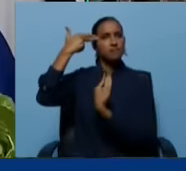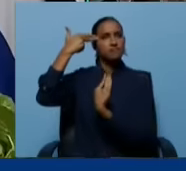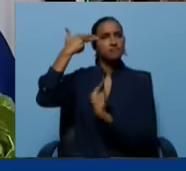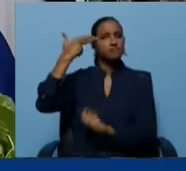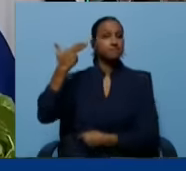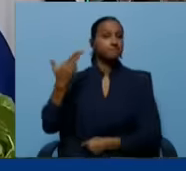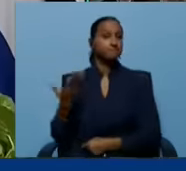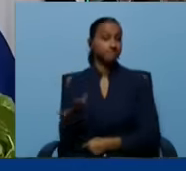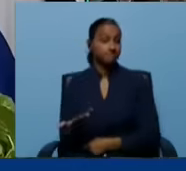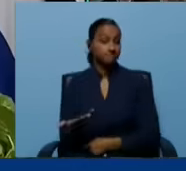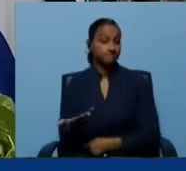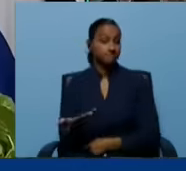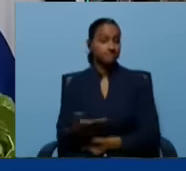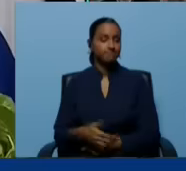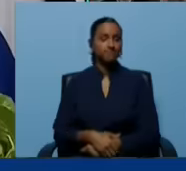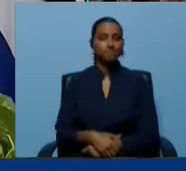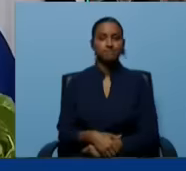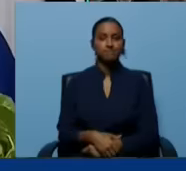Y